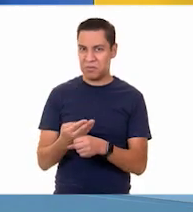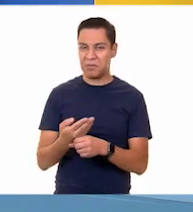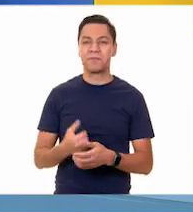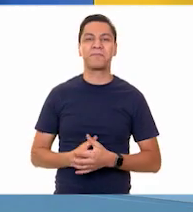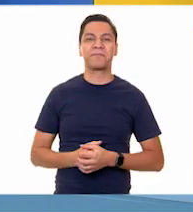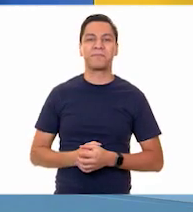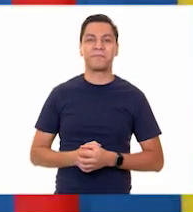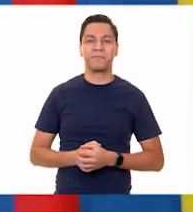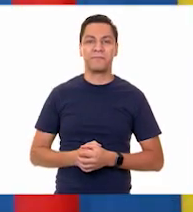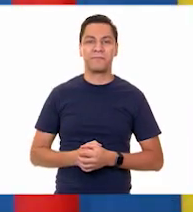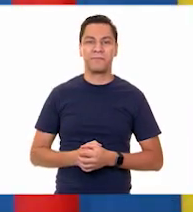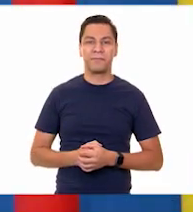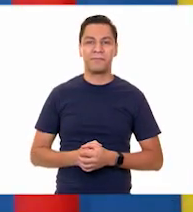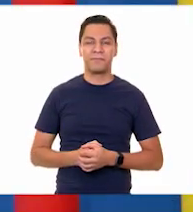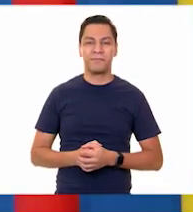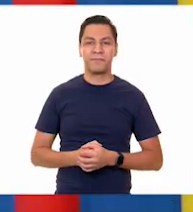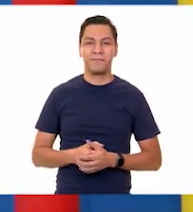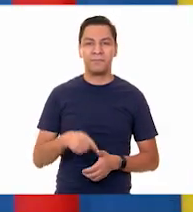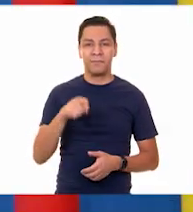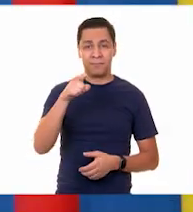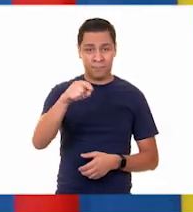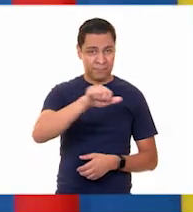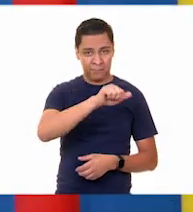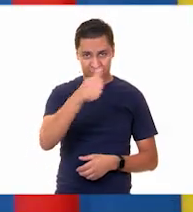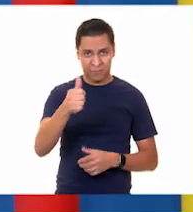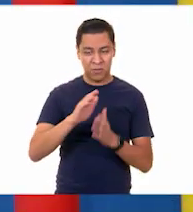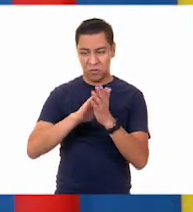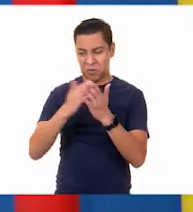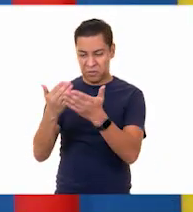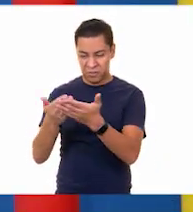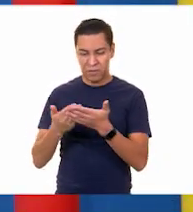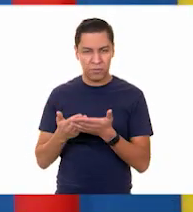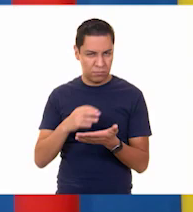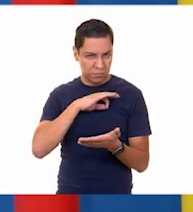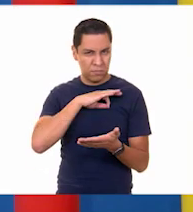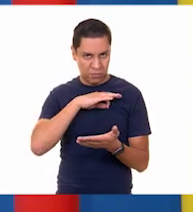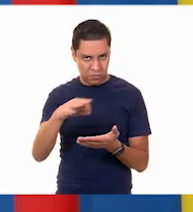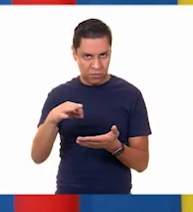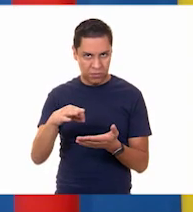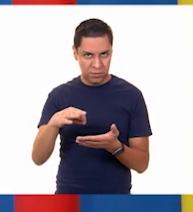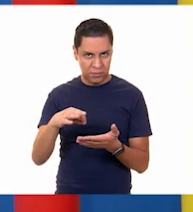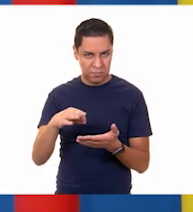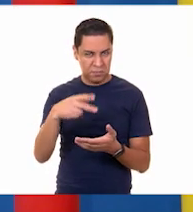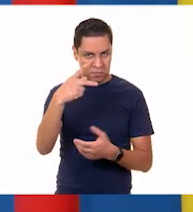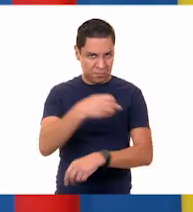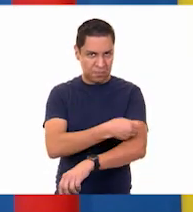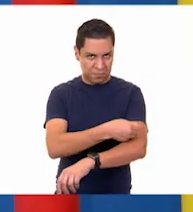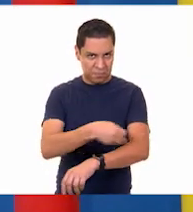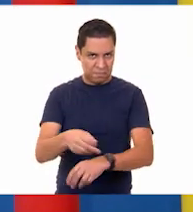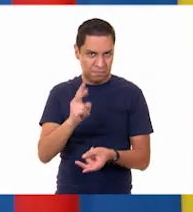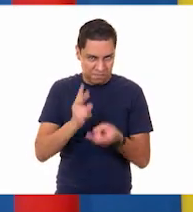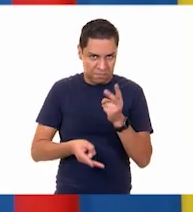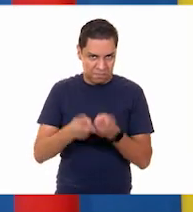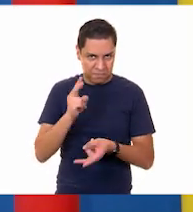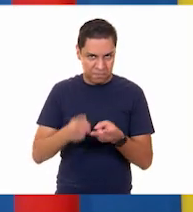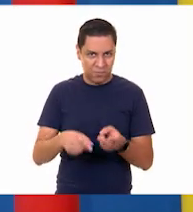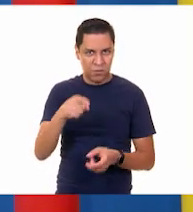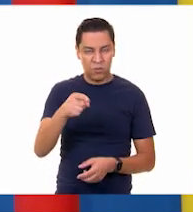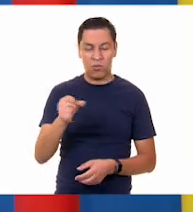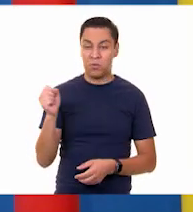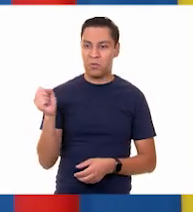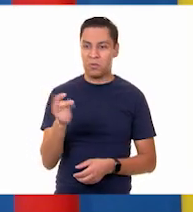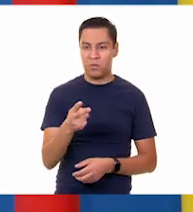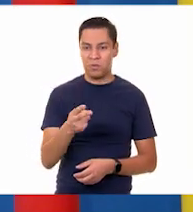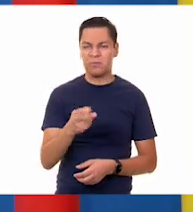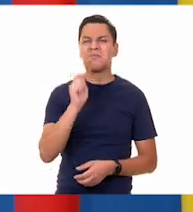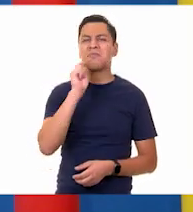gracias. Si te es posible, consulta otros libros y comenta el tema de hoy con tu familia. Si tienen la fortuna de